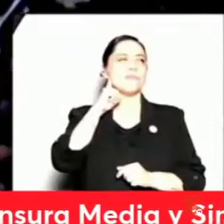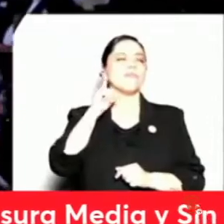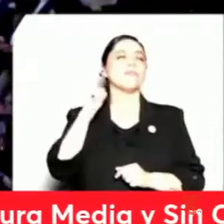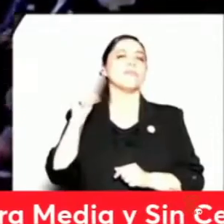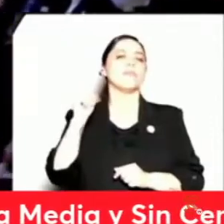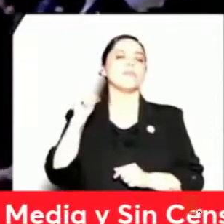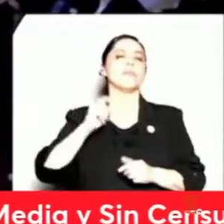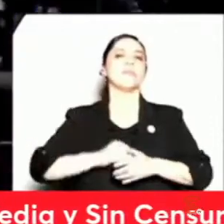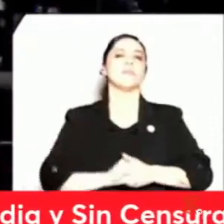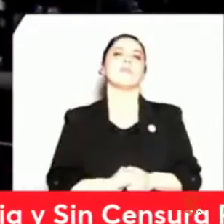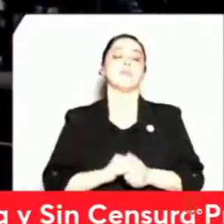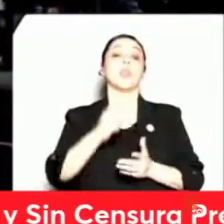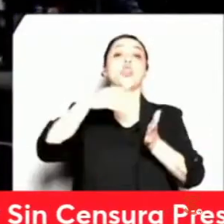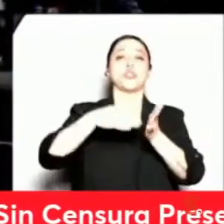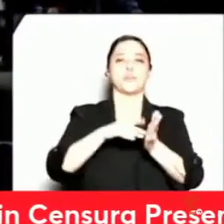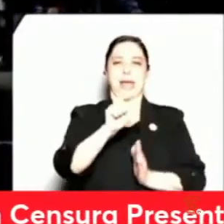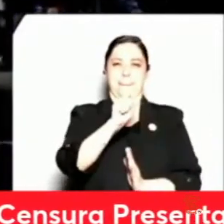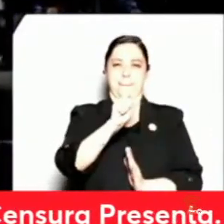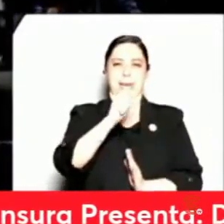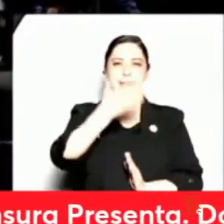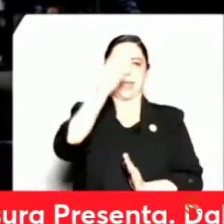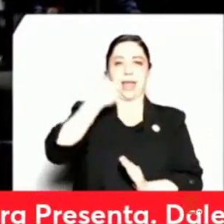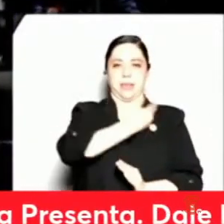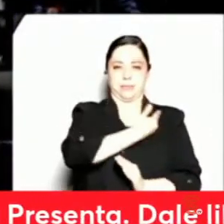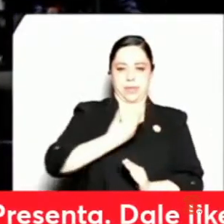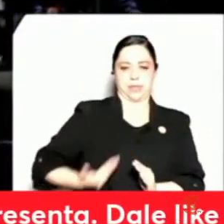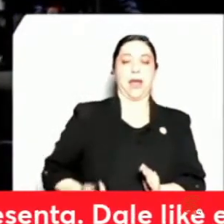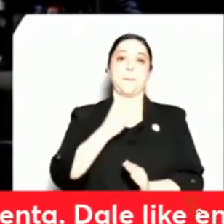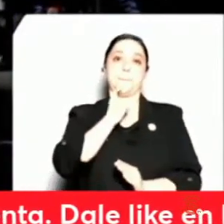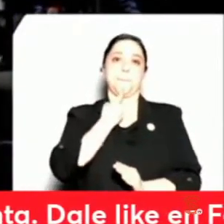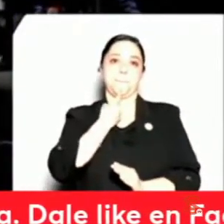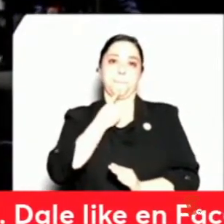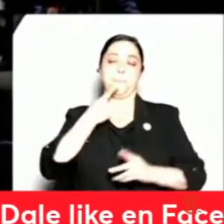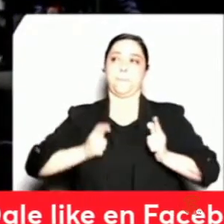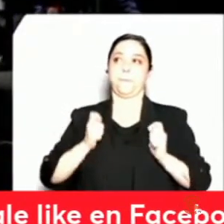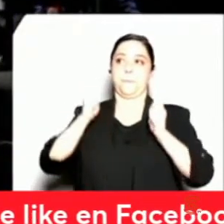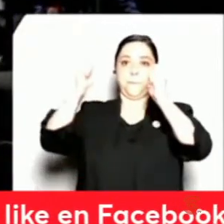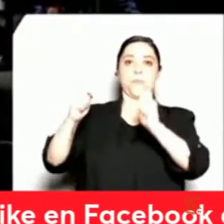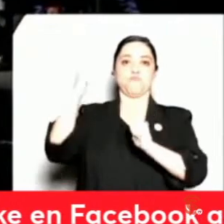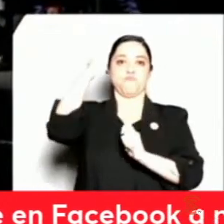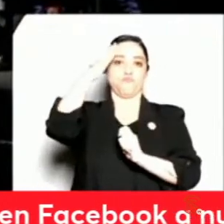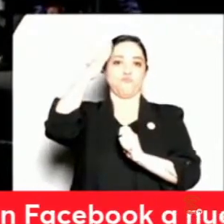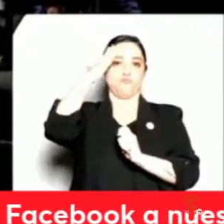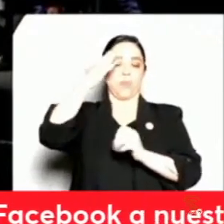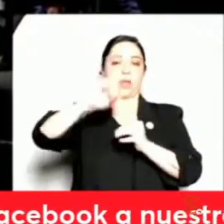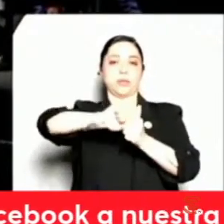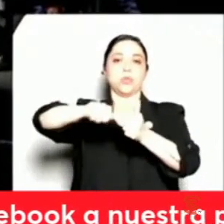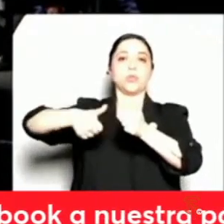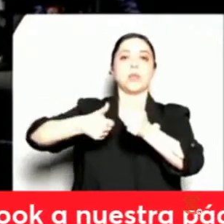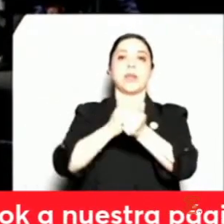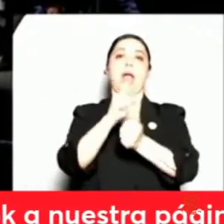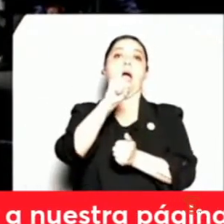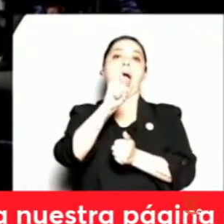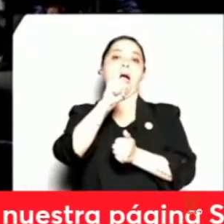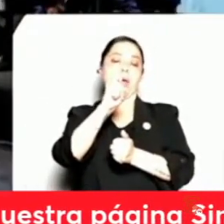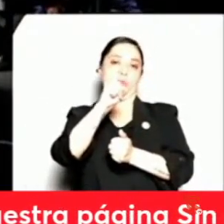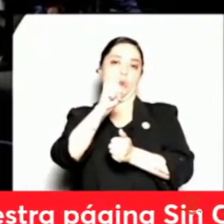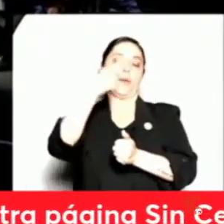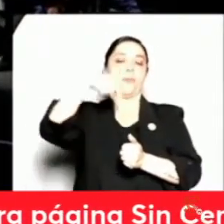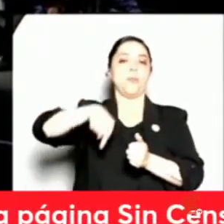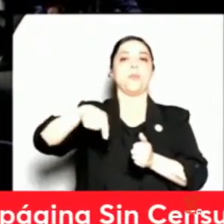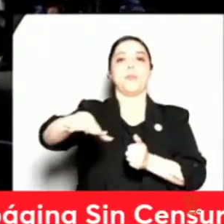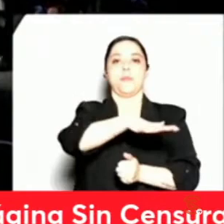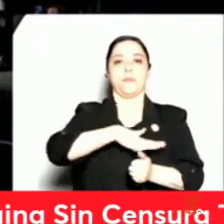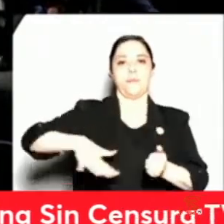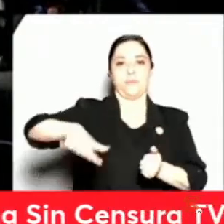Noreste. En 2020, el presidente Andrés Manuel López Obrador lo nombró titular de la Subdirección General de Agua Potable, Drenaje y Saneamiento de